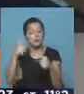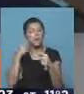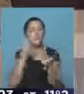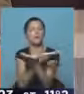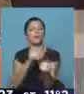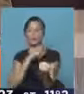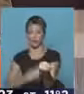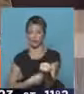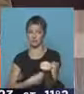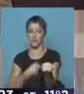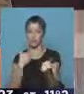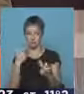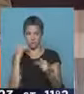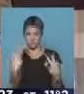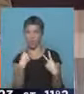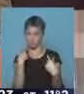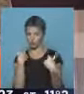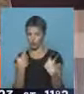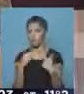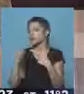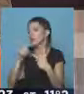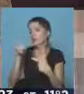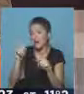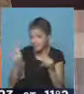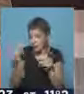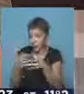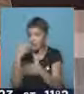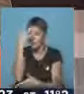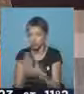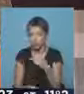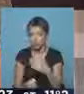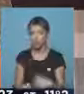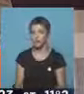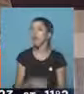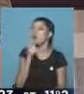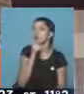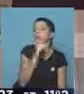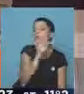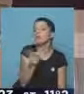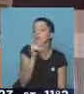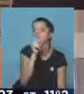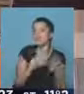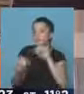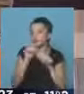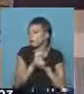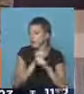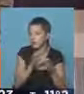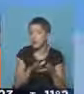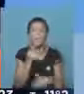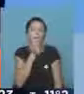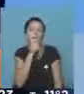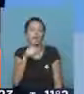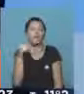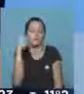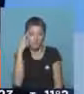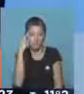hacer, o simplemente se les escapó el como tigre. Esos virus de laboratorio que se escapan. Exactamente, ponerle que se escapara hoy el virus de